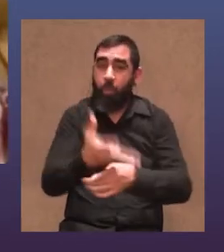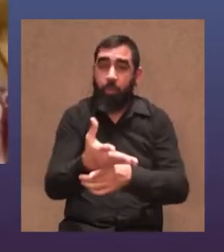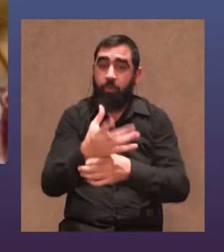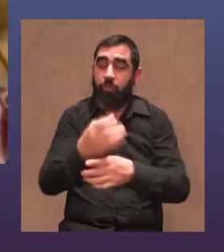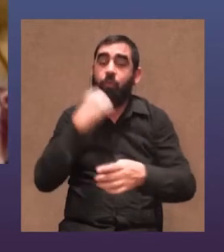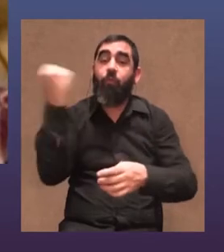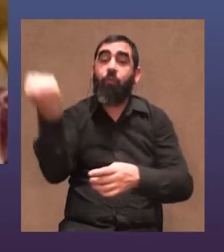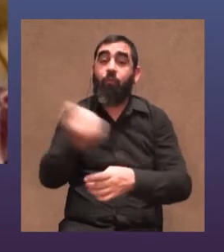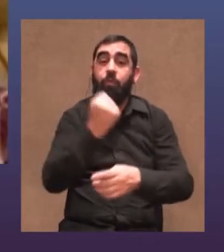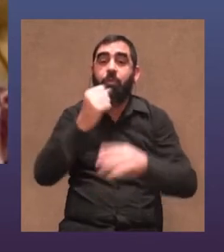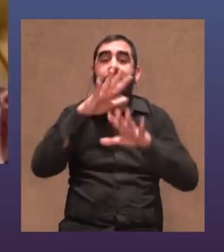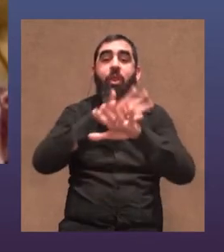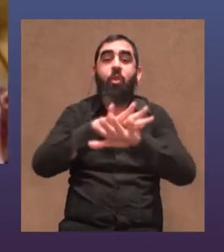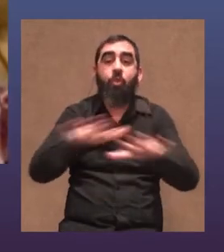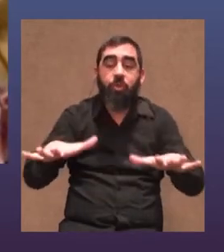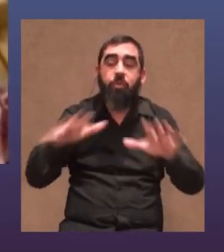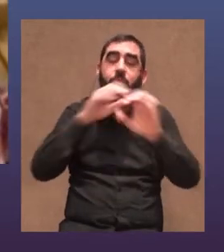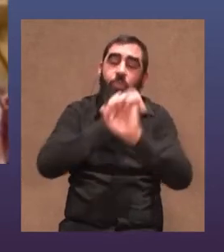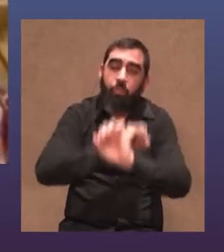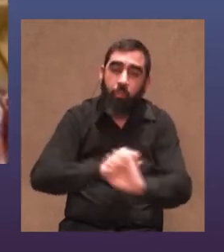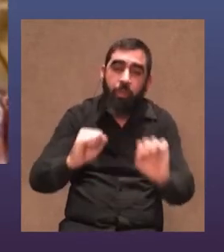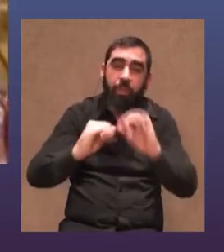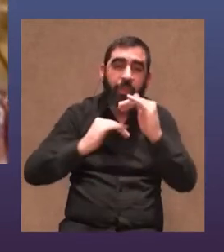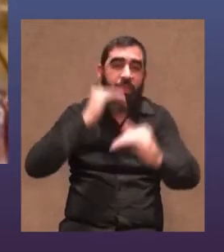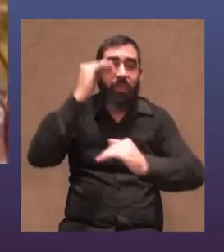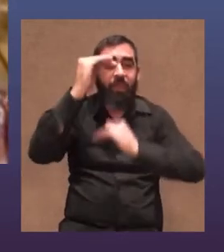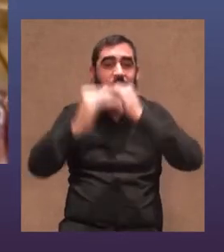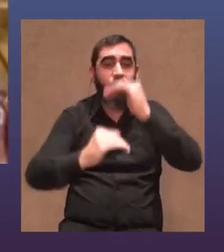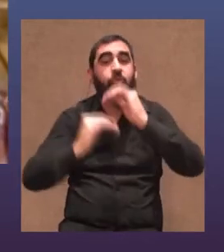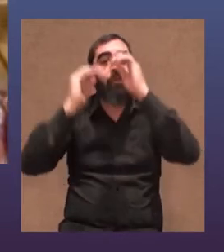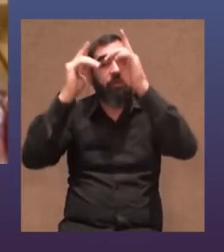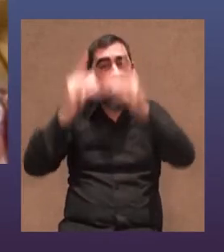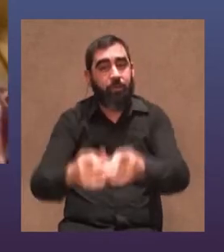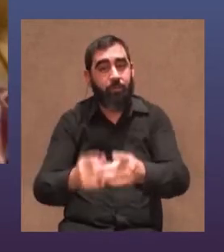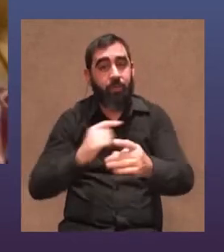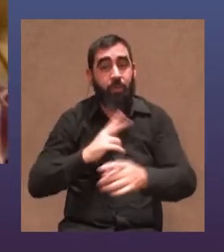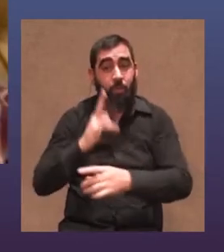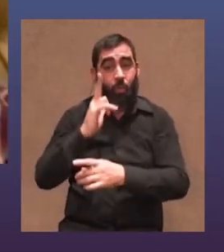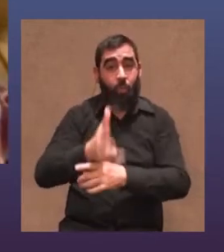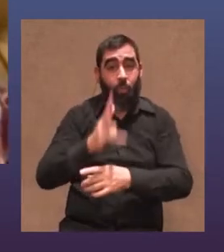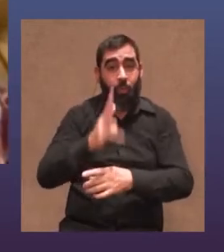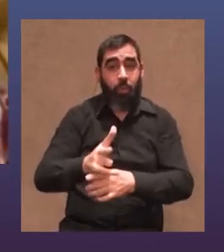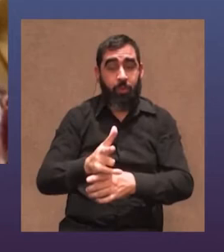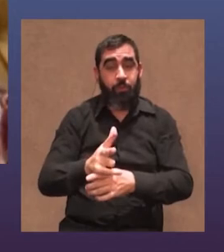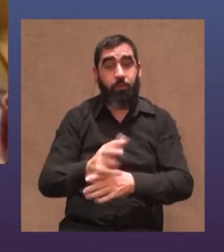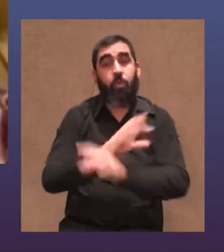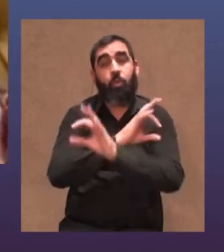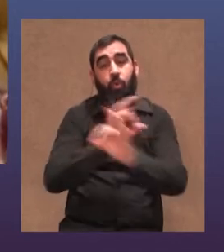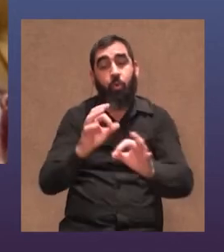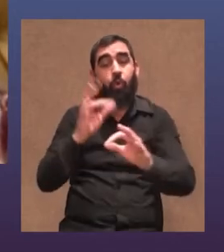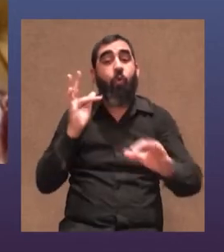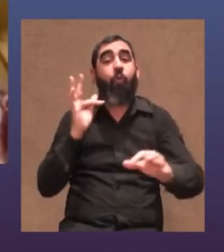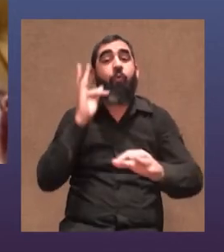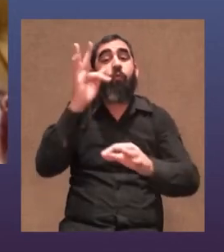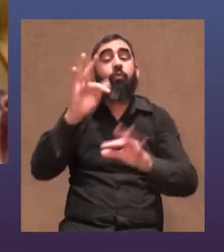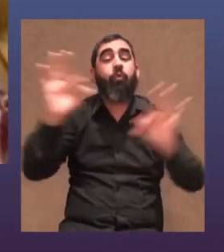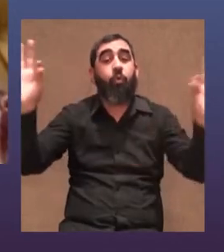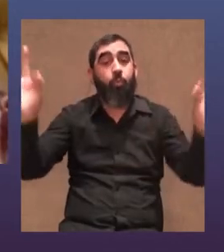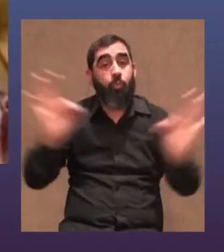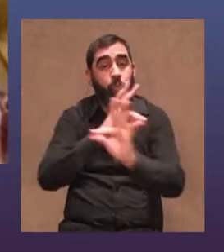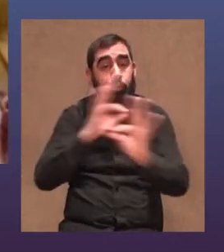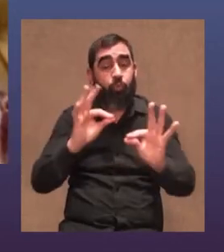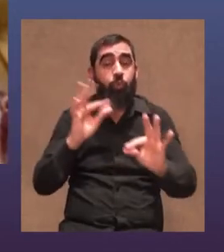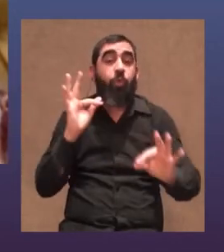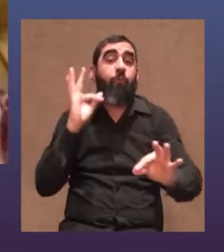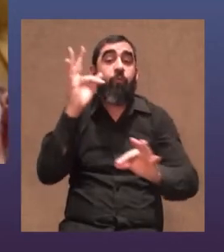imprescindible para que los niños además puedan como desarrollarse como seres humanos o como futuros músicos o como futuras personas,